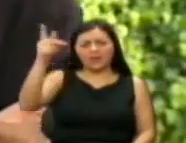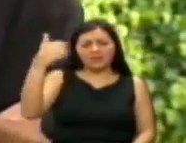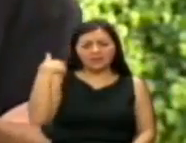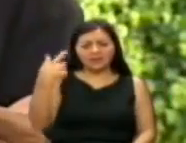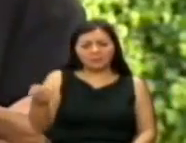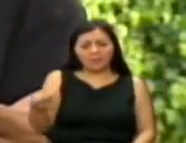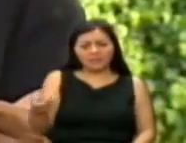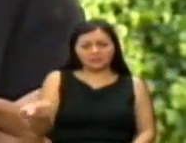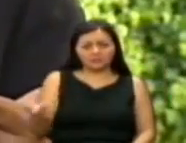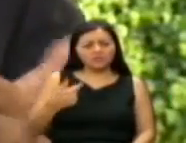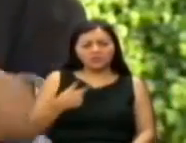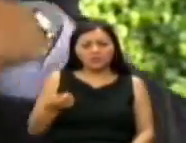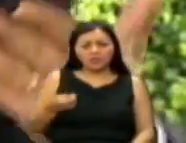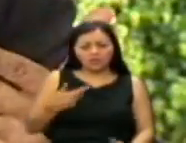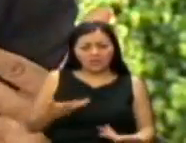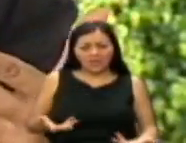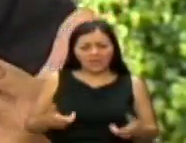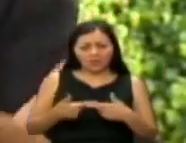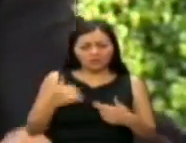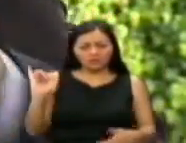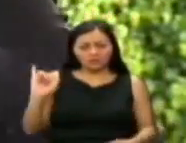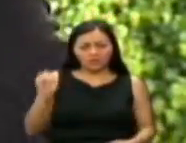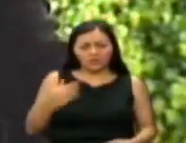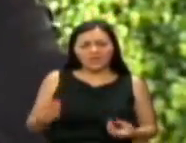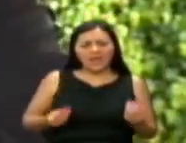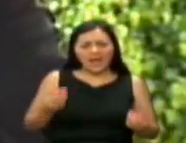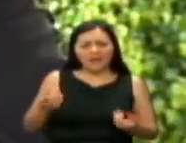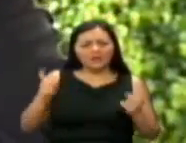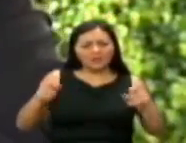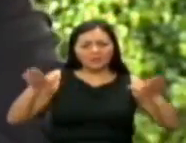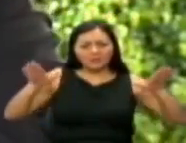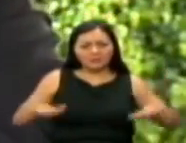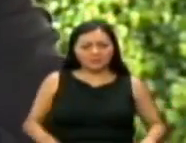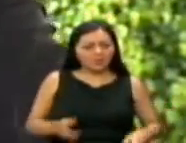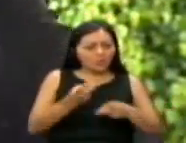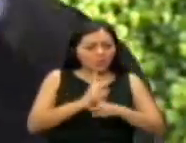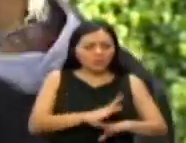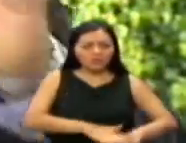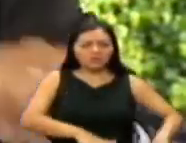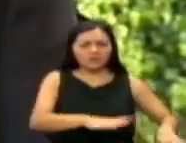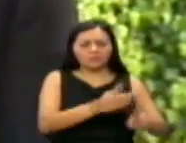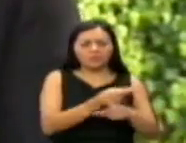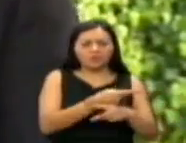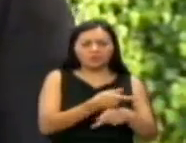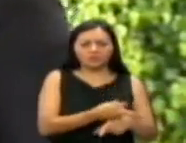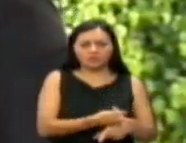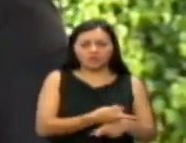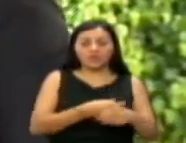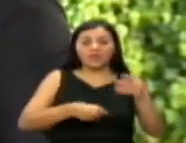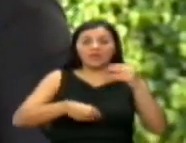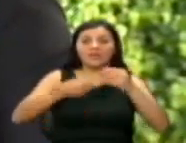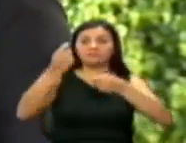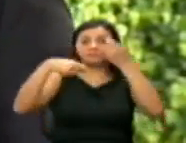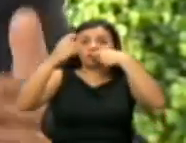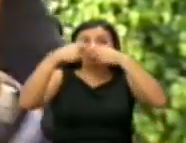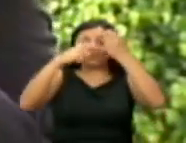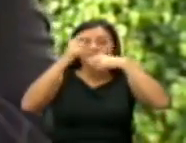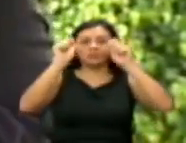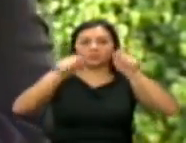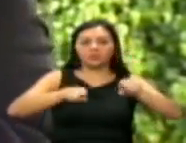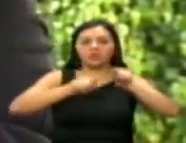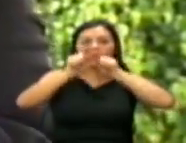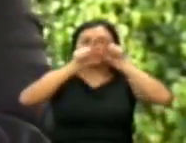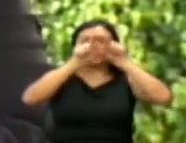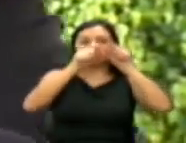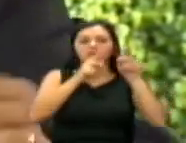a todos los productos importados y a su vez reducir en 54% el costo de sus exportaciones para que sean más competitivos. Nosotros hemos tenido que